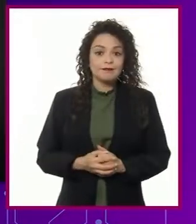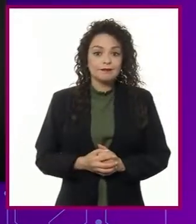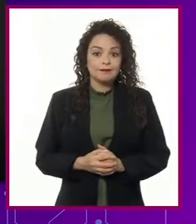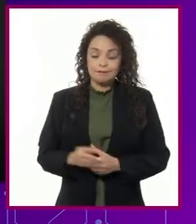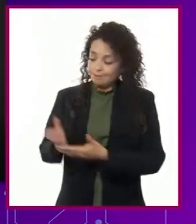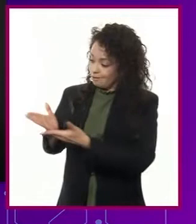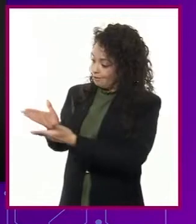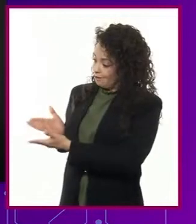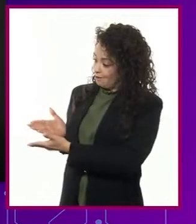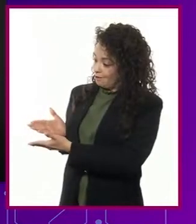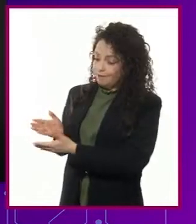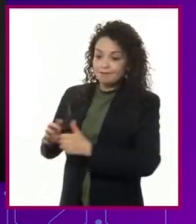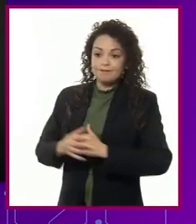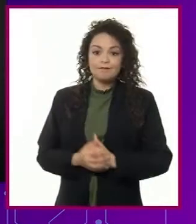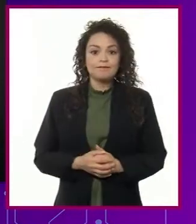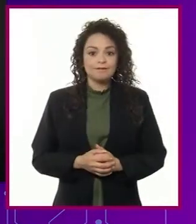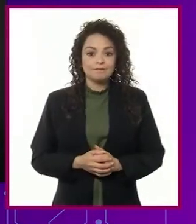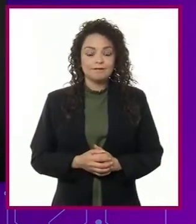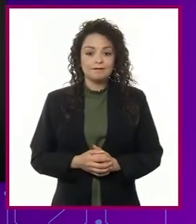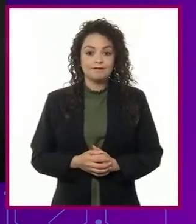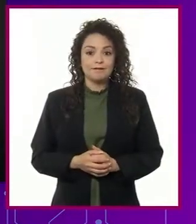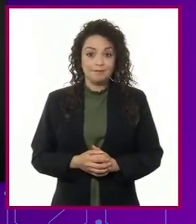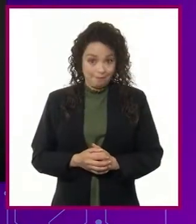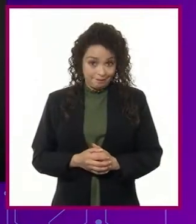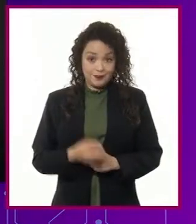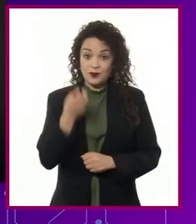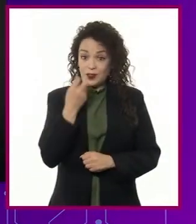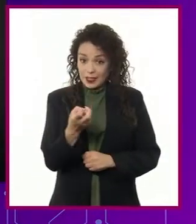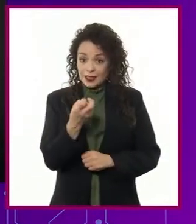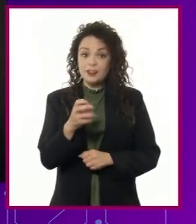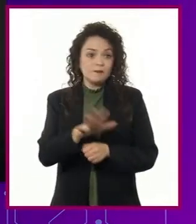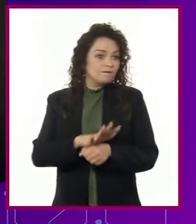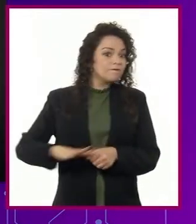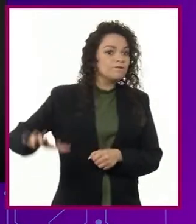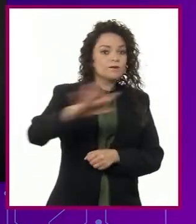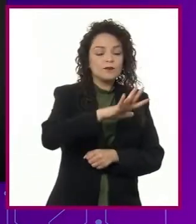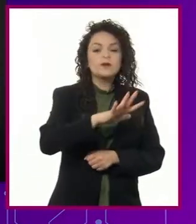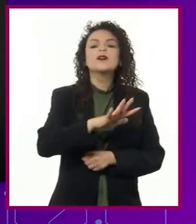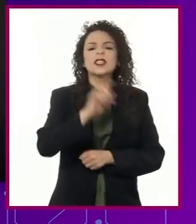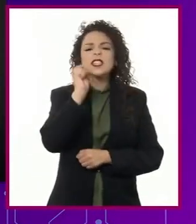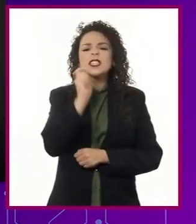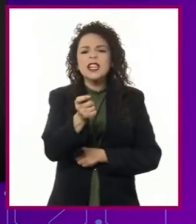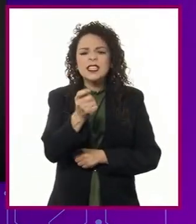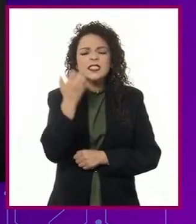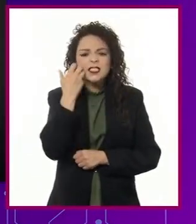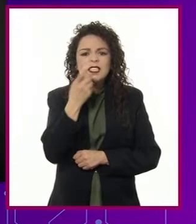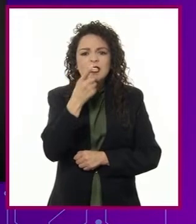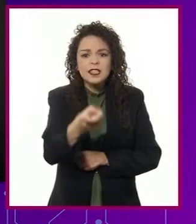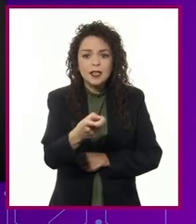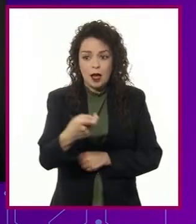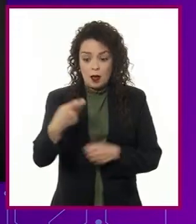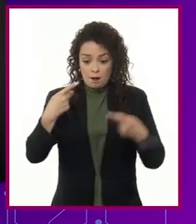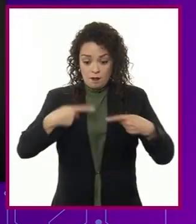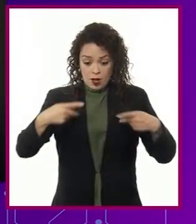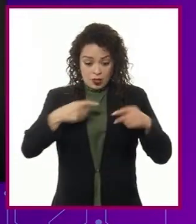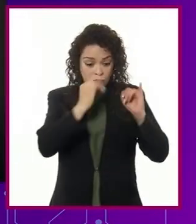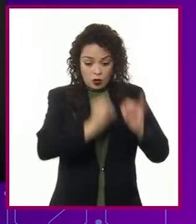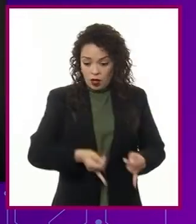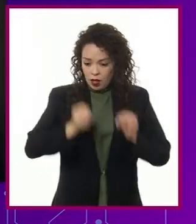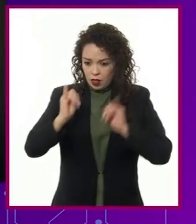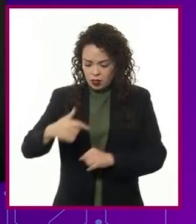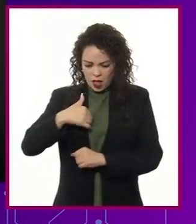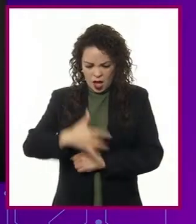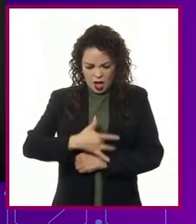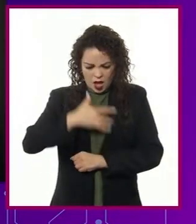el vínculo de integración grupal o social. El vínculo de integración espacial se refiere a la manera en que un individuo se percibe a sí mismo por su apariencia